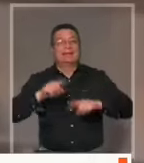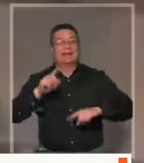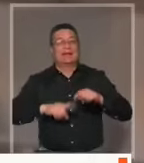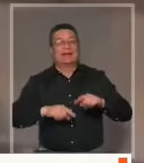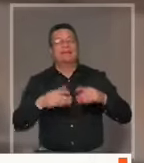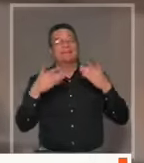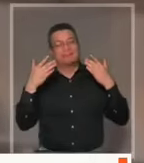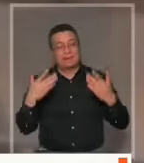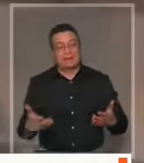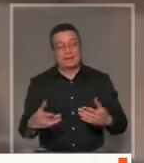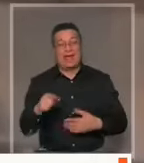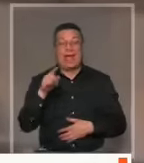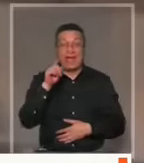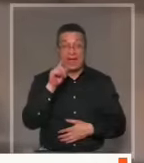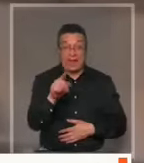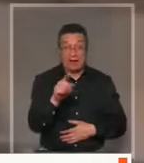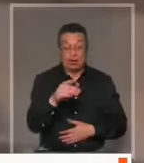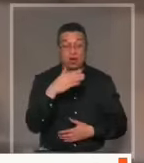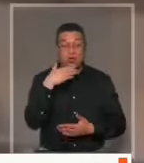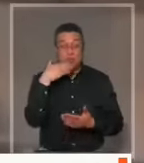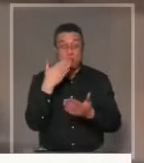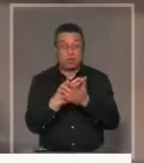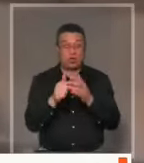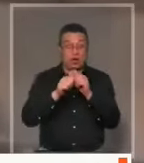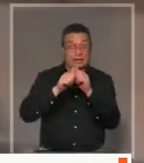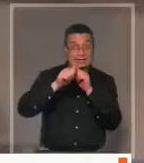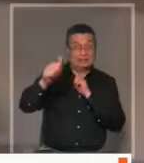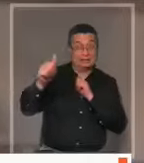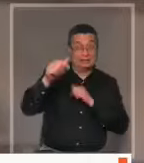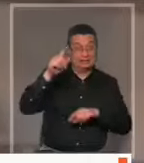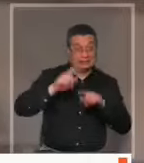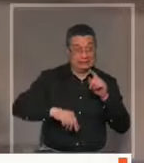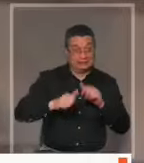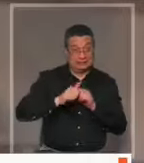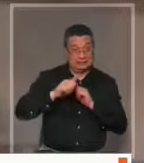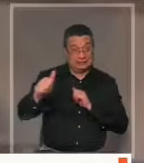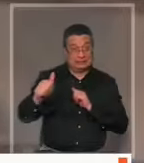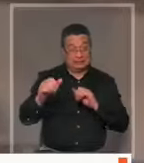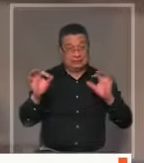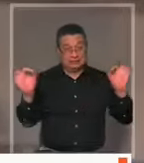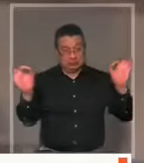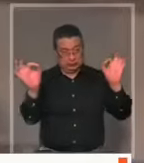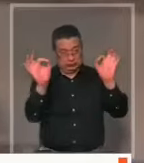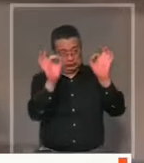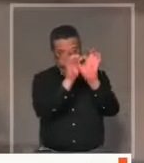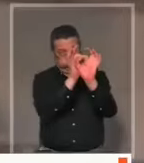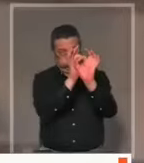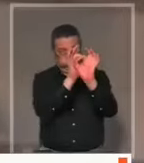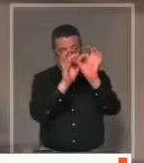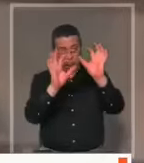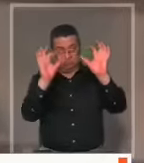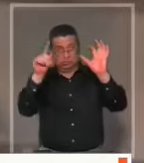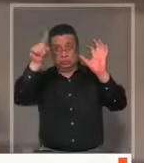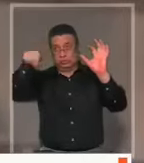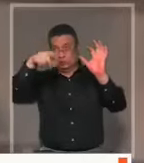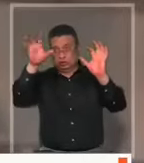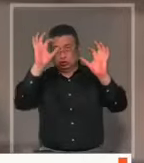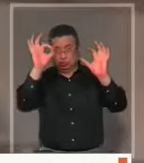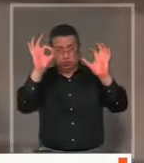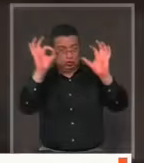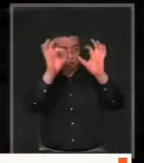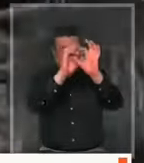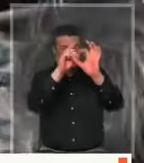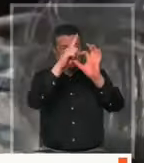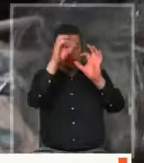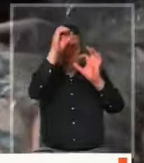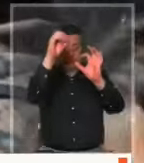Entonces, cuando está más lejos de la Tierra, entonces la sombra, la luna, el disco de la luna no alcanza a cubrir todo